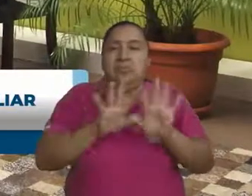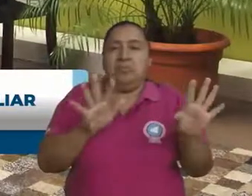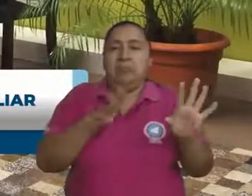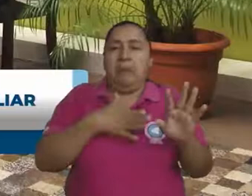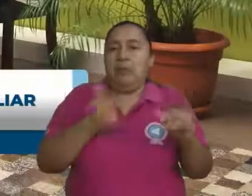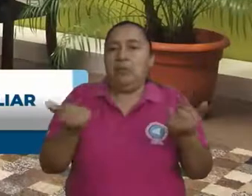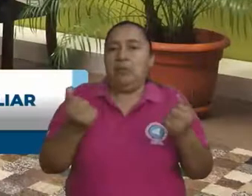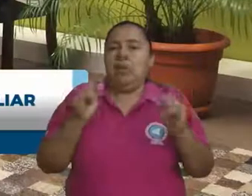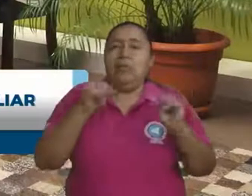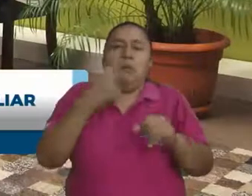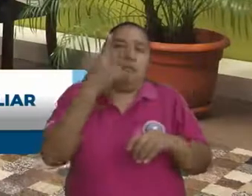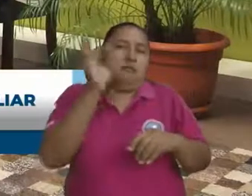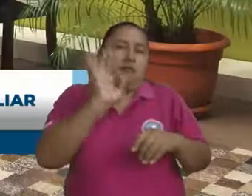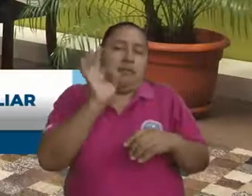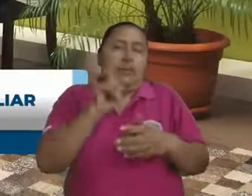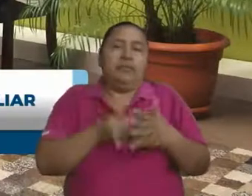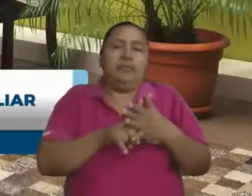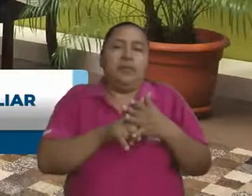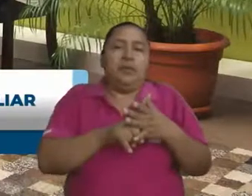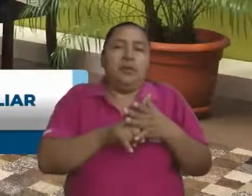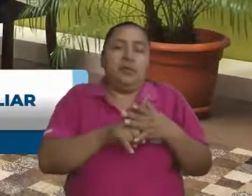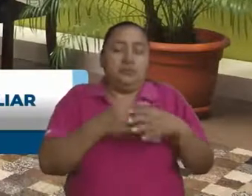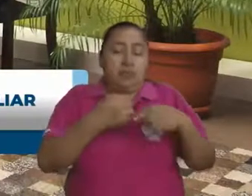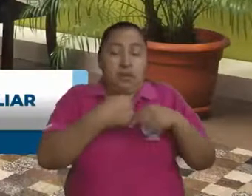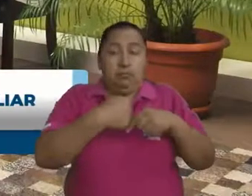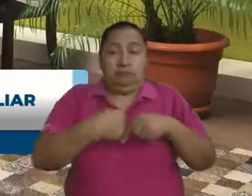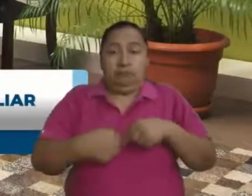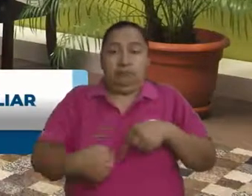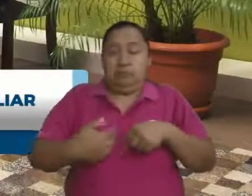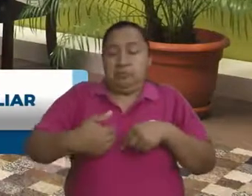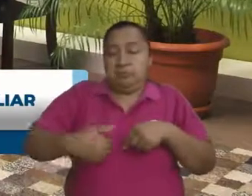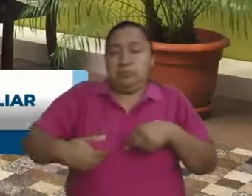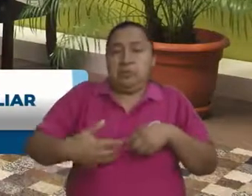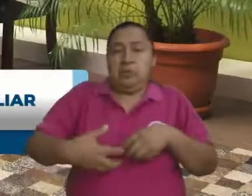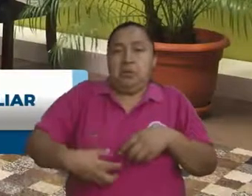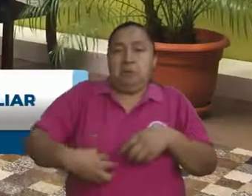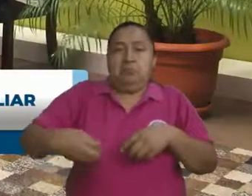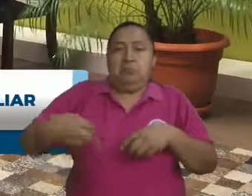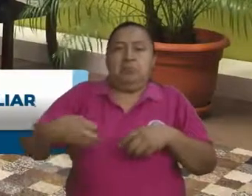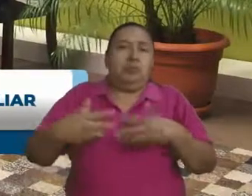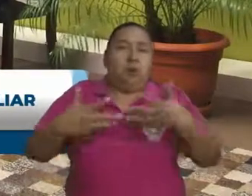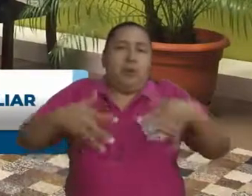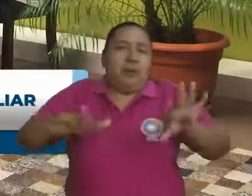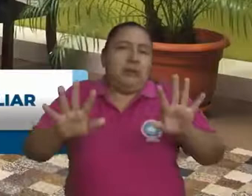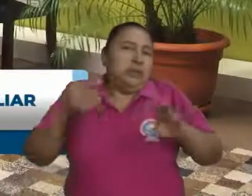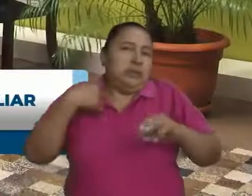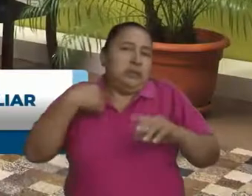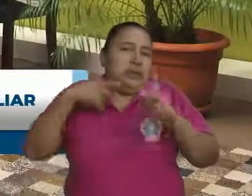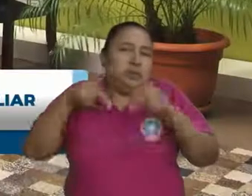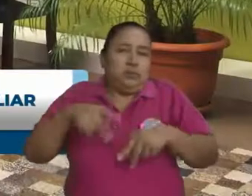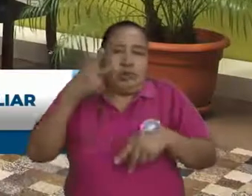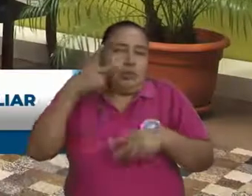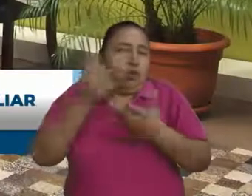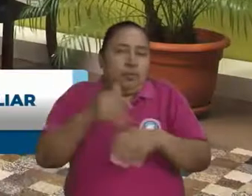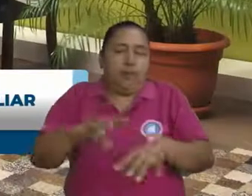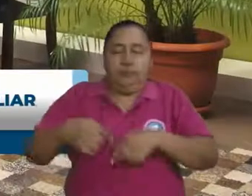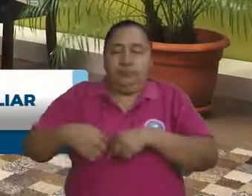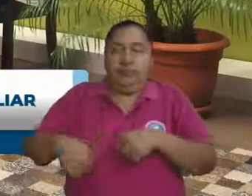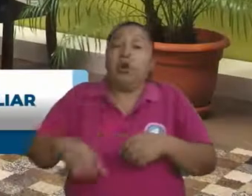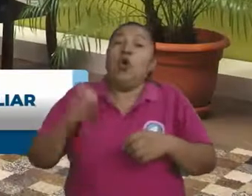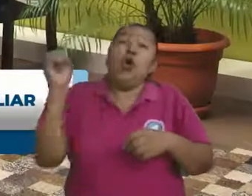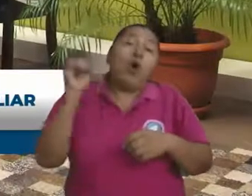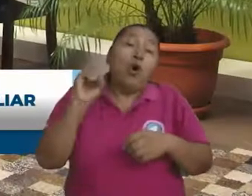puede ser por dos vías, la extracción abierta, la colecistectomía convencional, que también se le denomina, o la